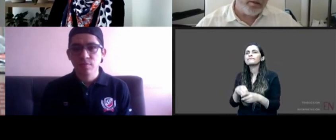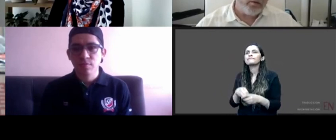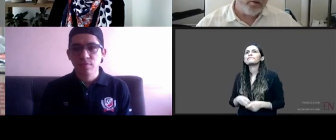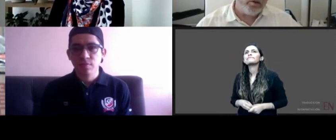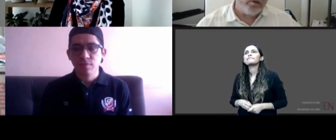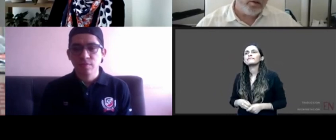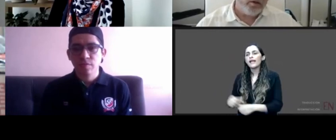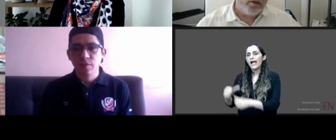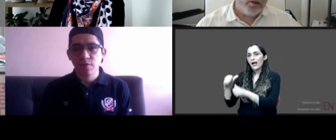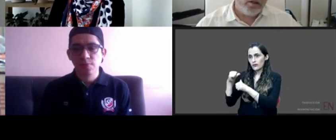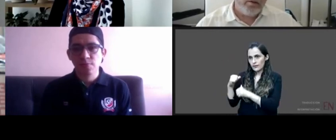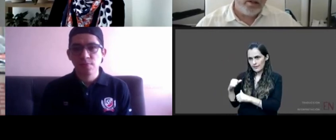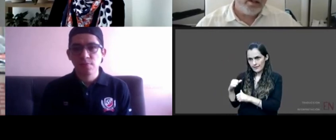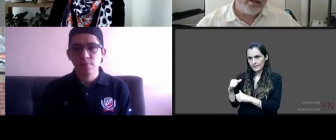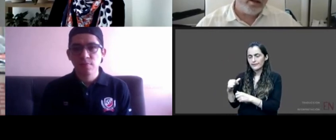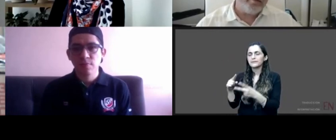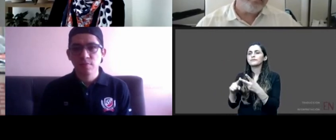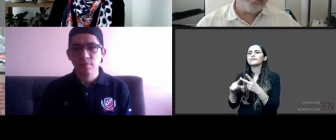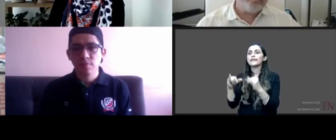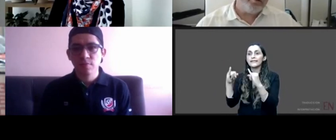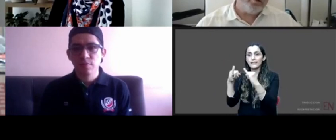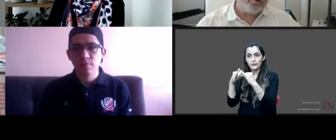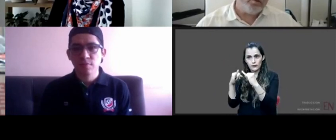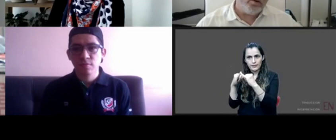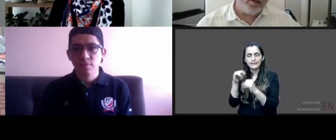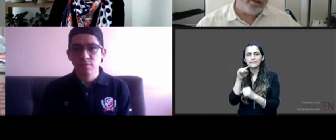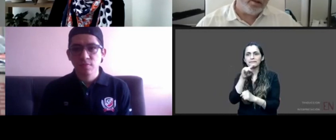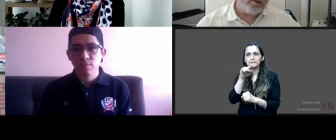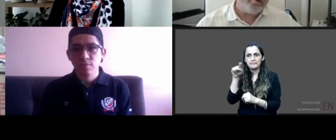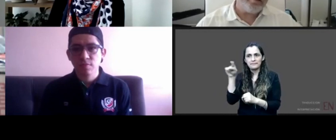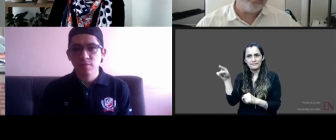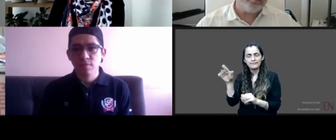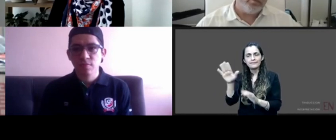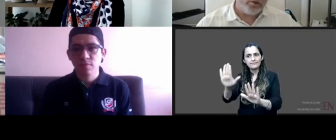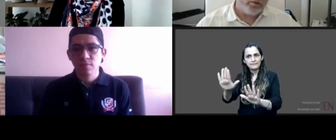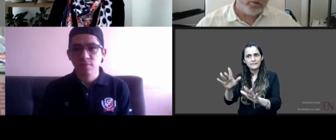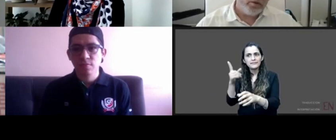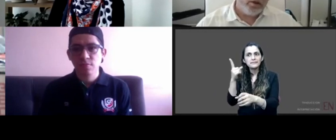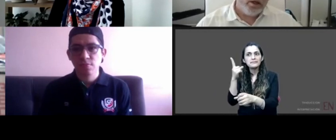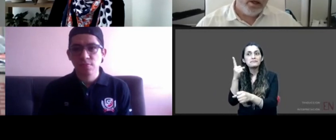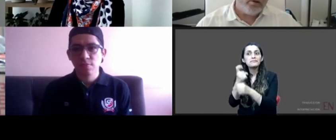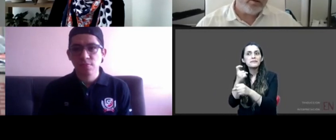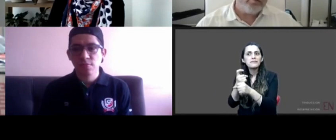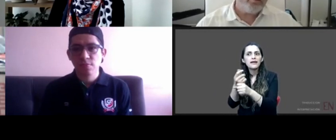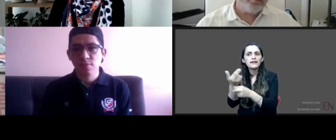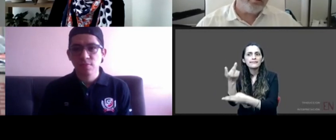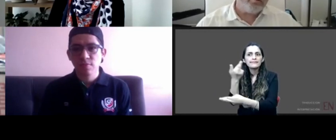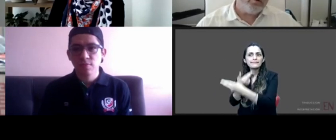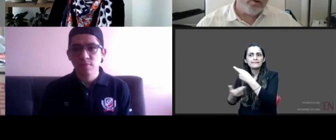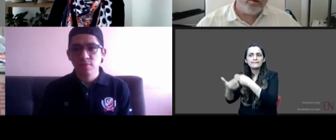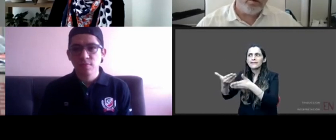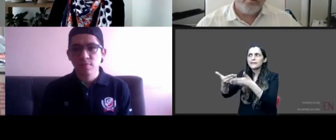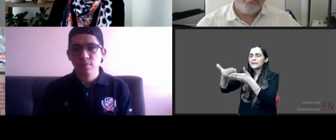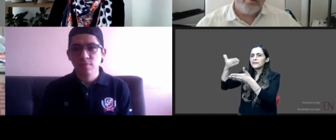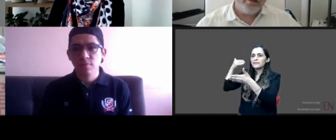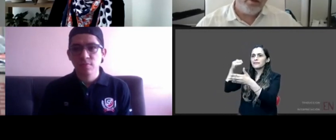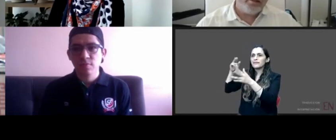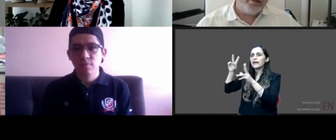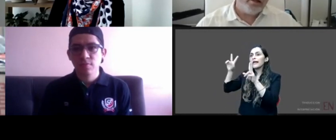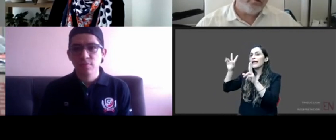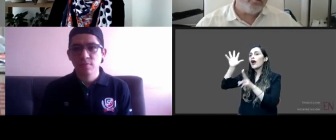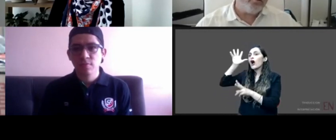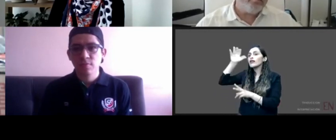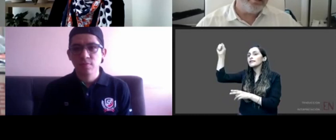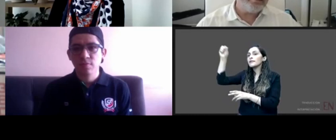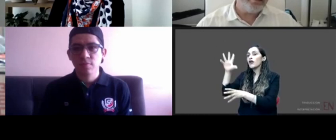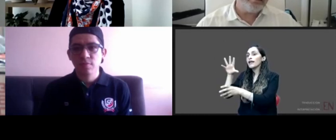las instituciones, deberían de hacer una revisión histórica de dónde viene el concepto. El concepto de inclusión viene